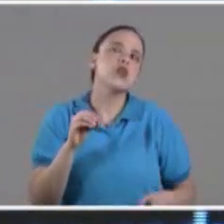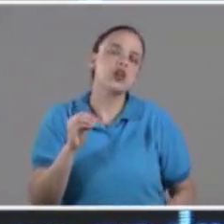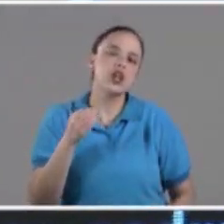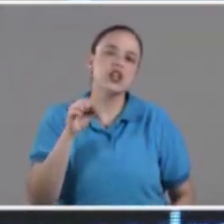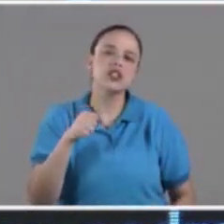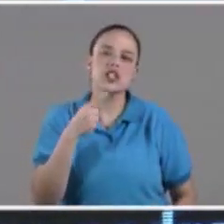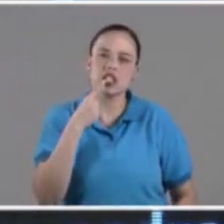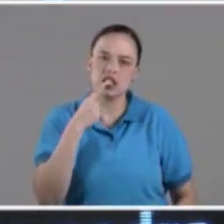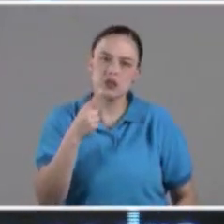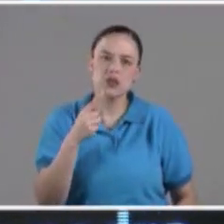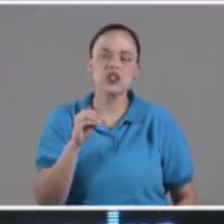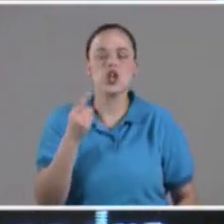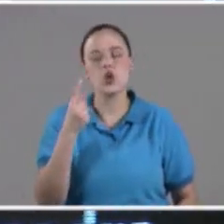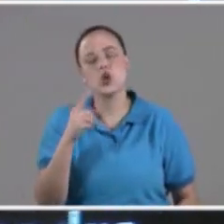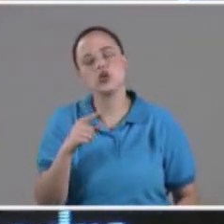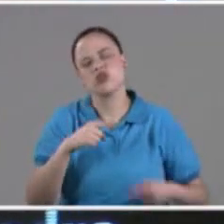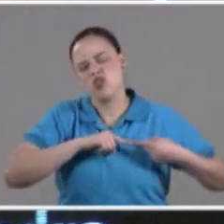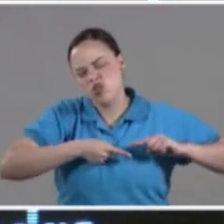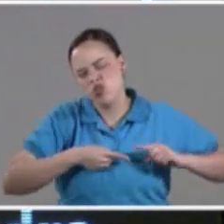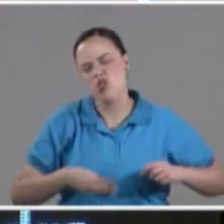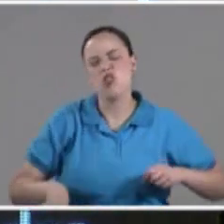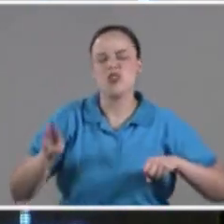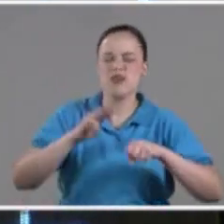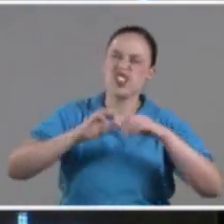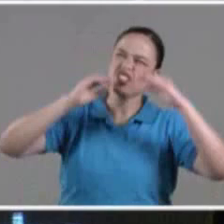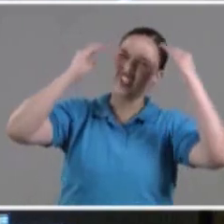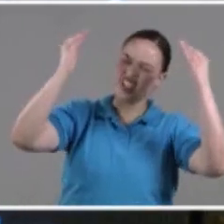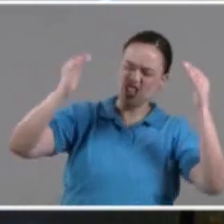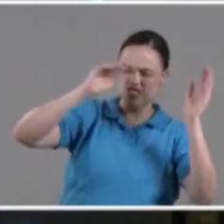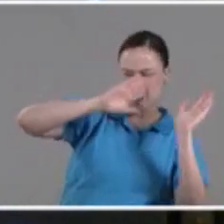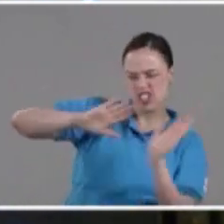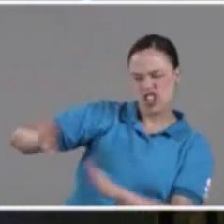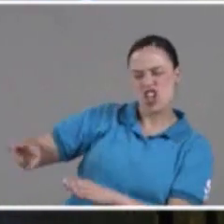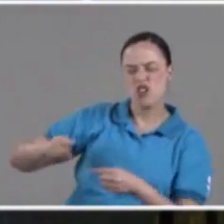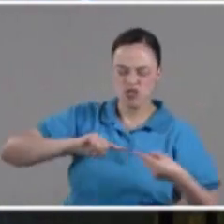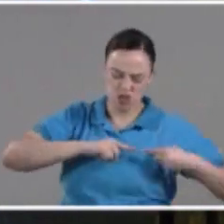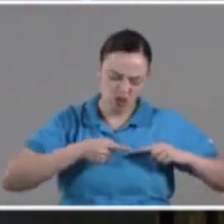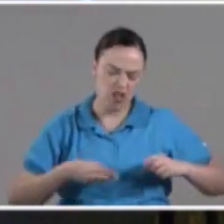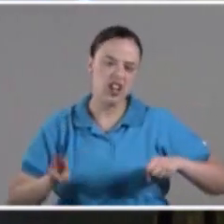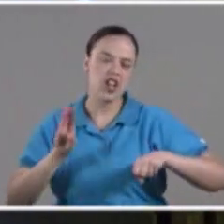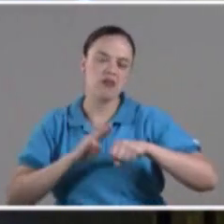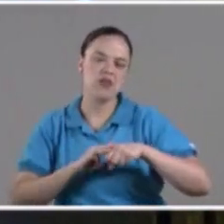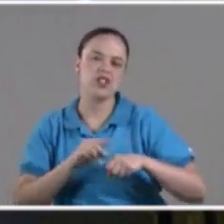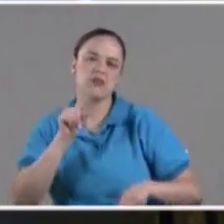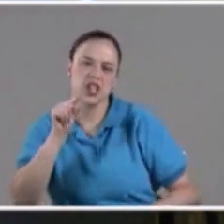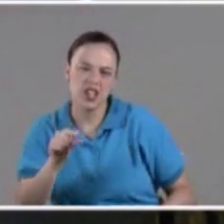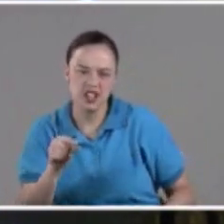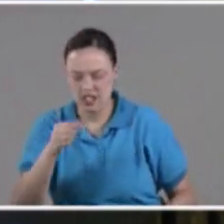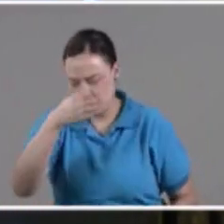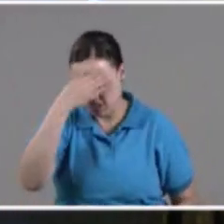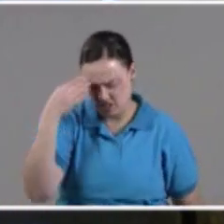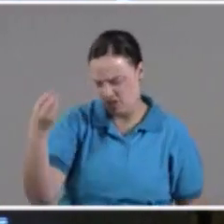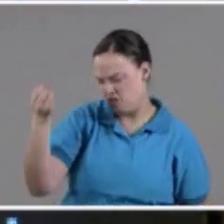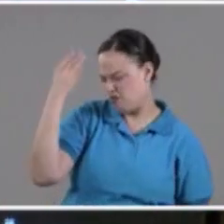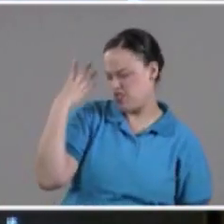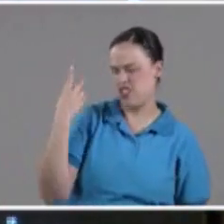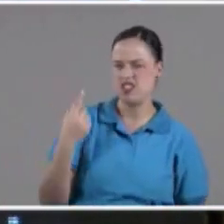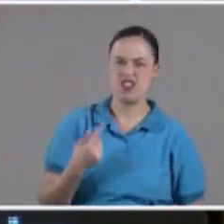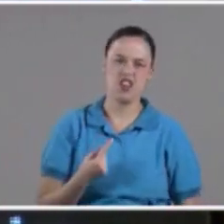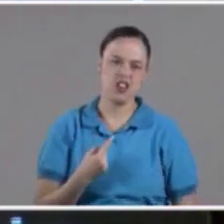dijéramos que un dolor más grande desaloja otro dolor más pequeño se le olvida uno buena